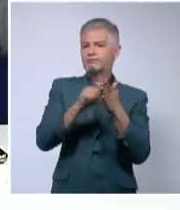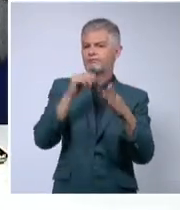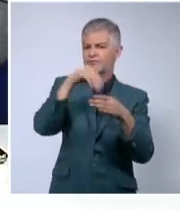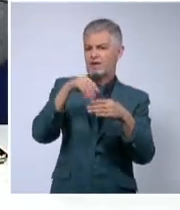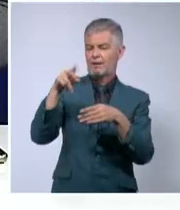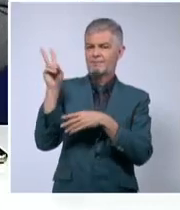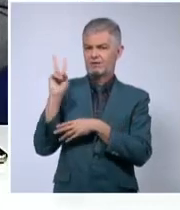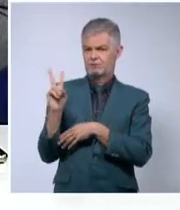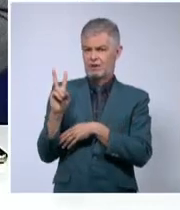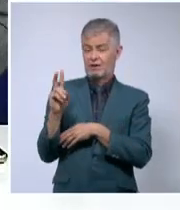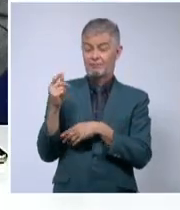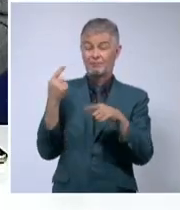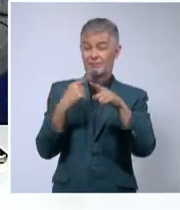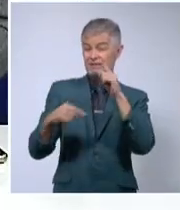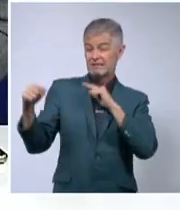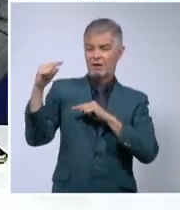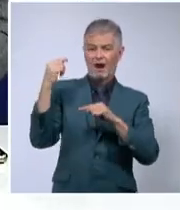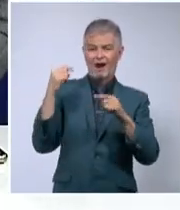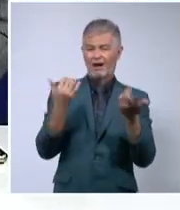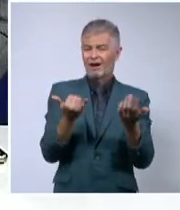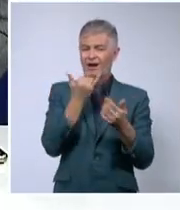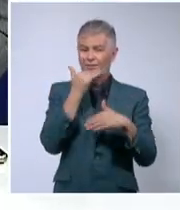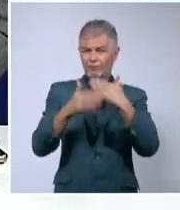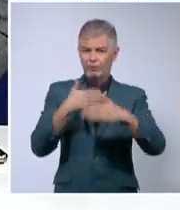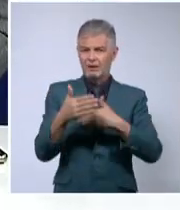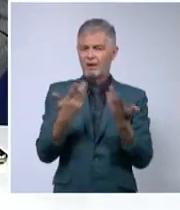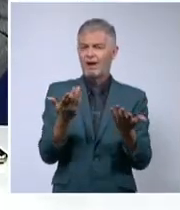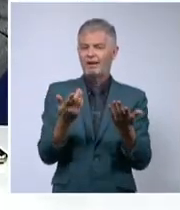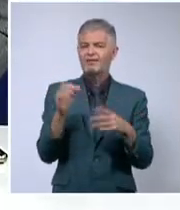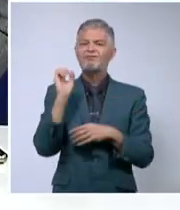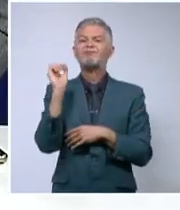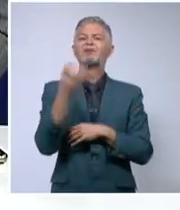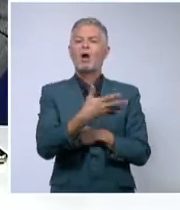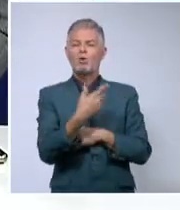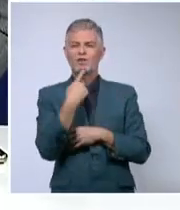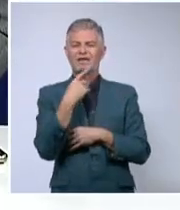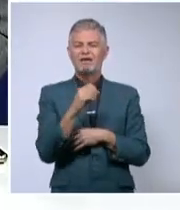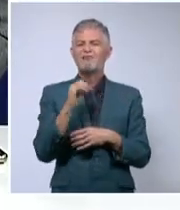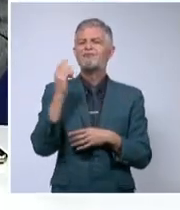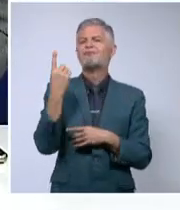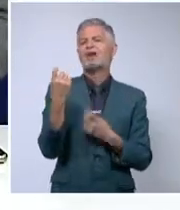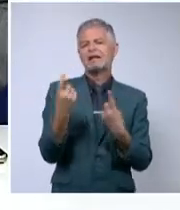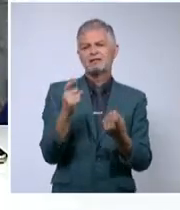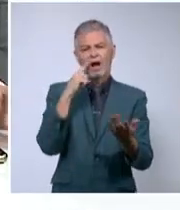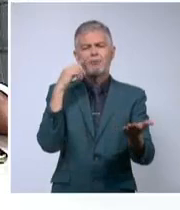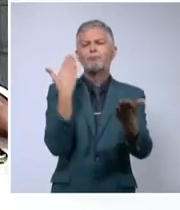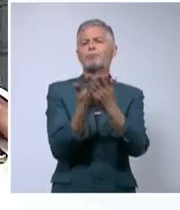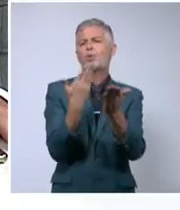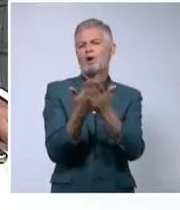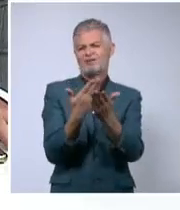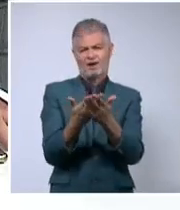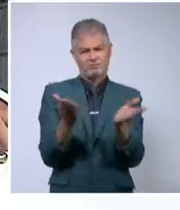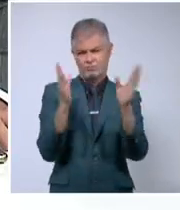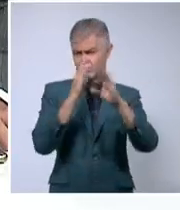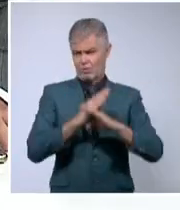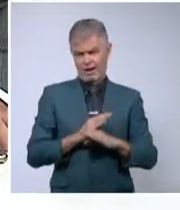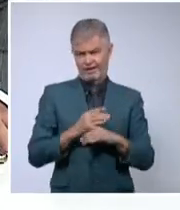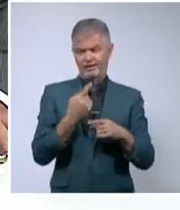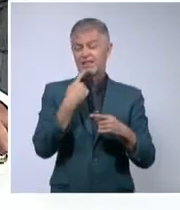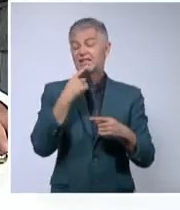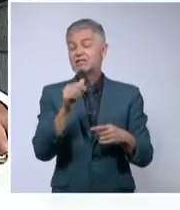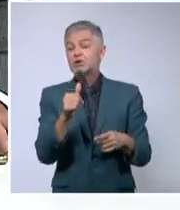mayor obstáculo para sostener la acusación de fraude es la falta total de pruebas sobre esas